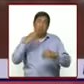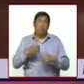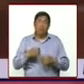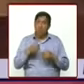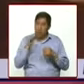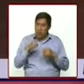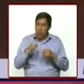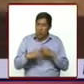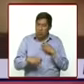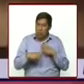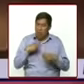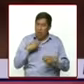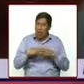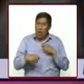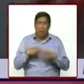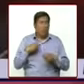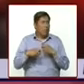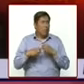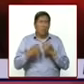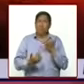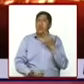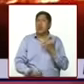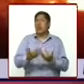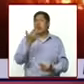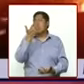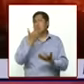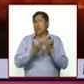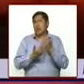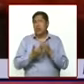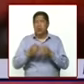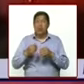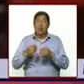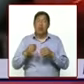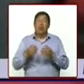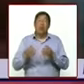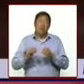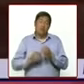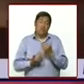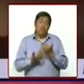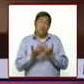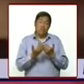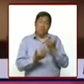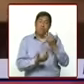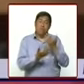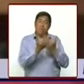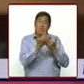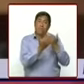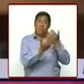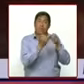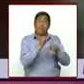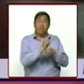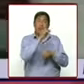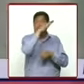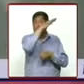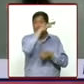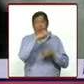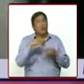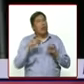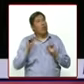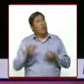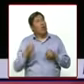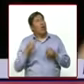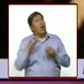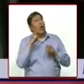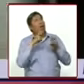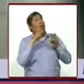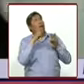sigue ocurriendo lo que son los incendios. La serranía está subiendo el fuego. Entonces es un poco muy difícil para llegar hasta ahí.